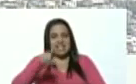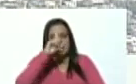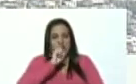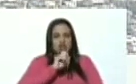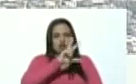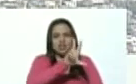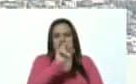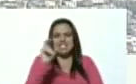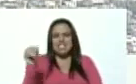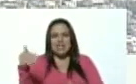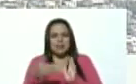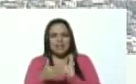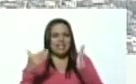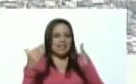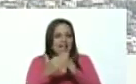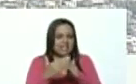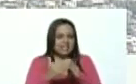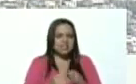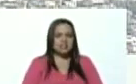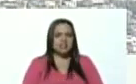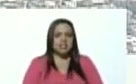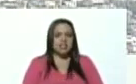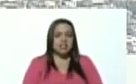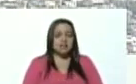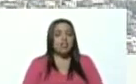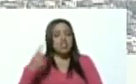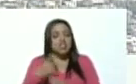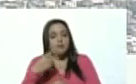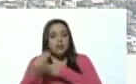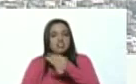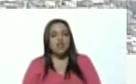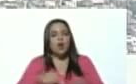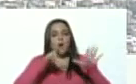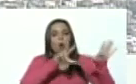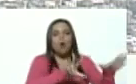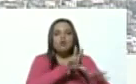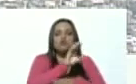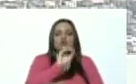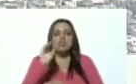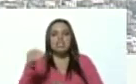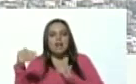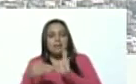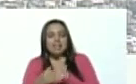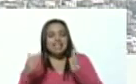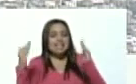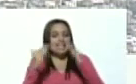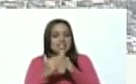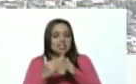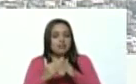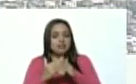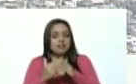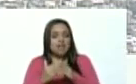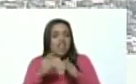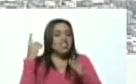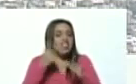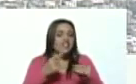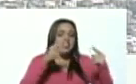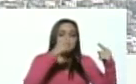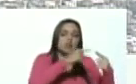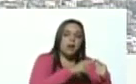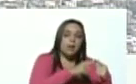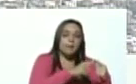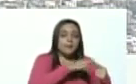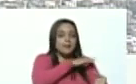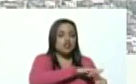300.000 viviendas. 800.000 viviendas. Con las dos manos, la Gran Misión Vivienda Venezuela por un